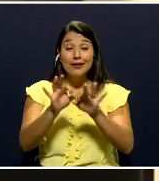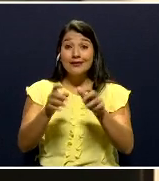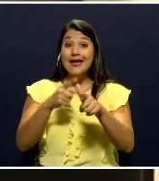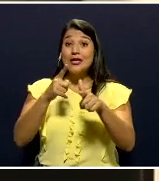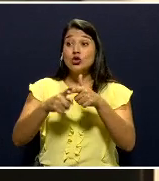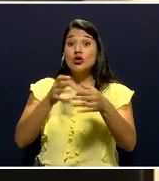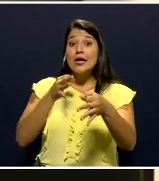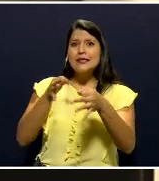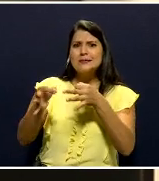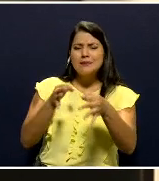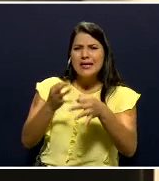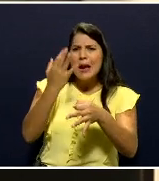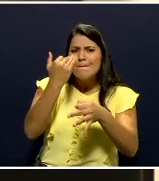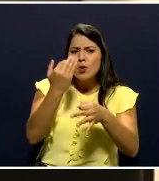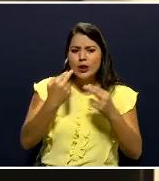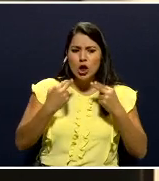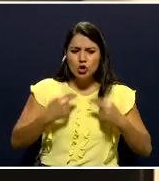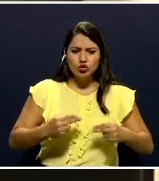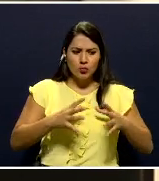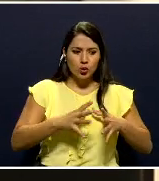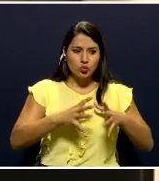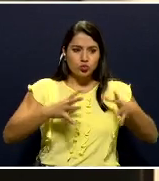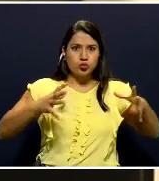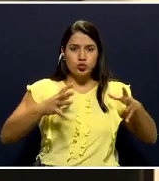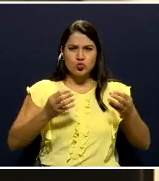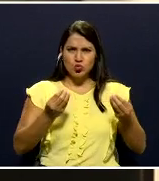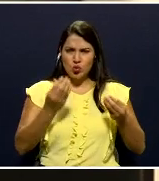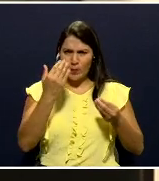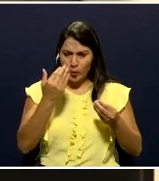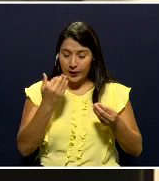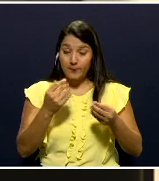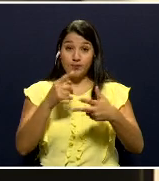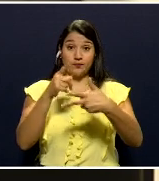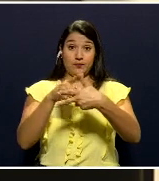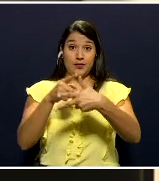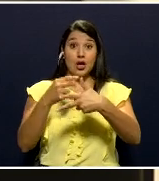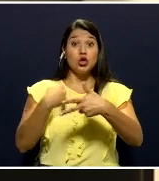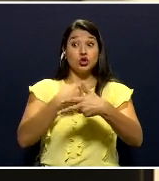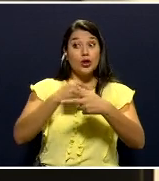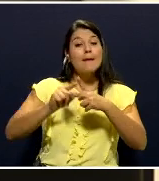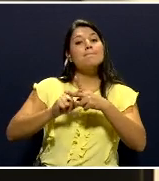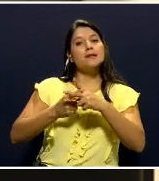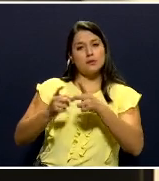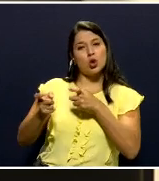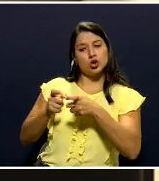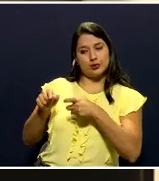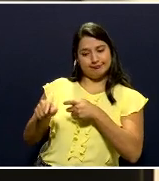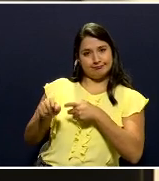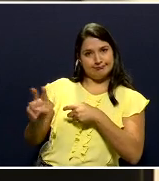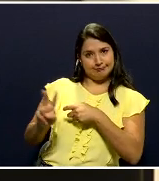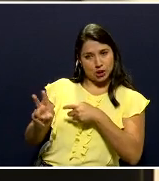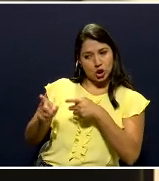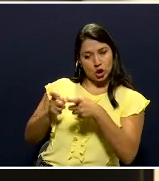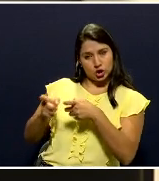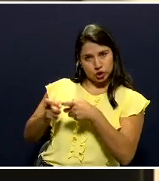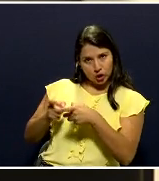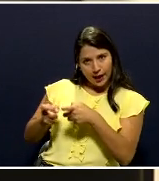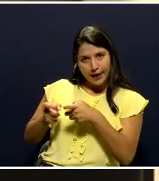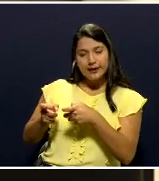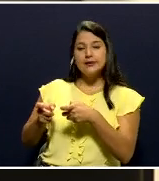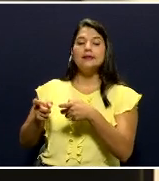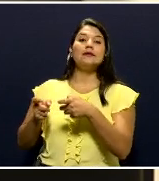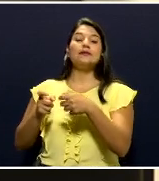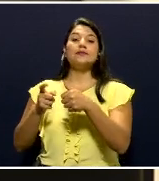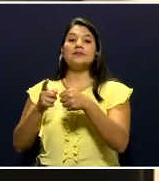humana incrementó importantemente. Empezamos a controlar a nuestros controladores, empezamos a controlar los